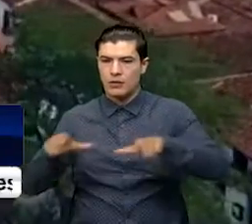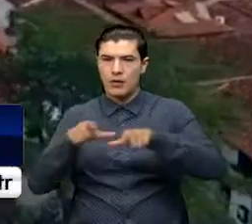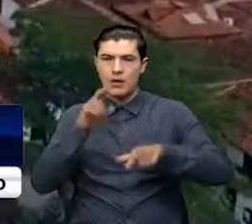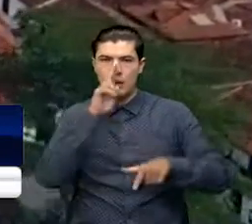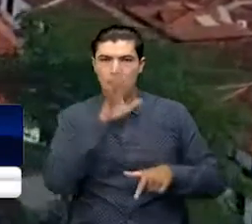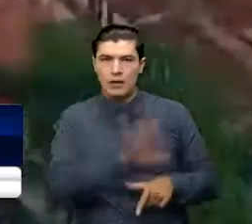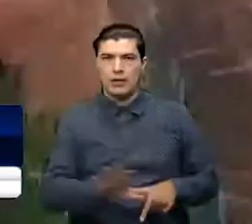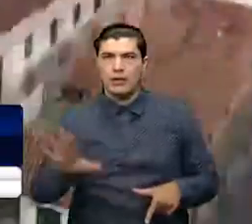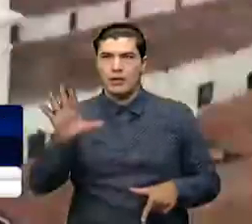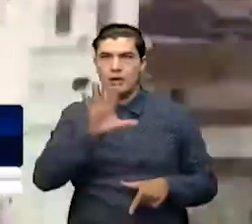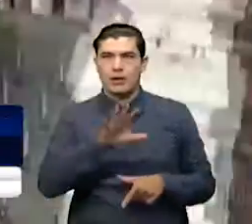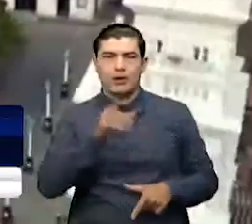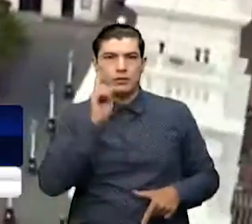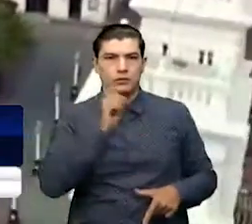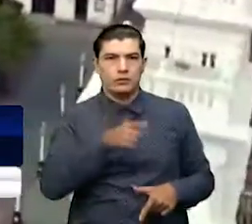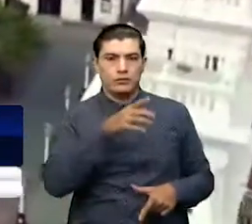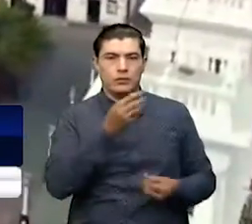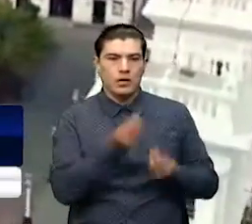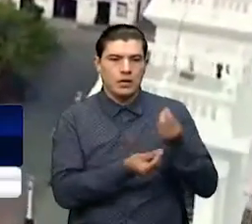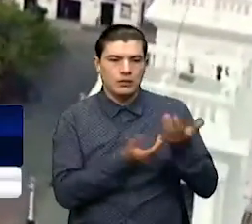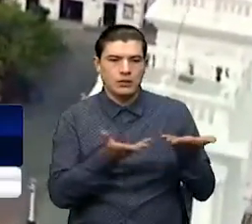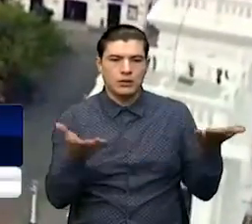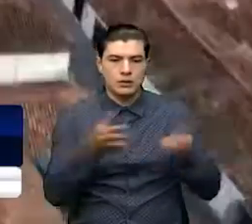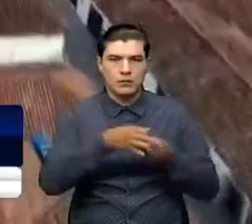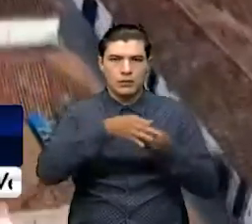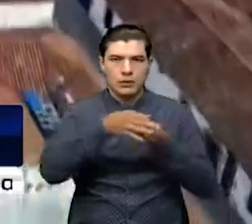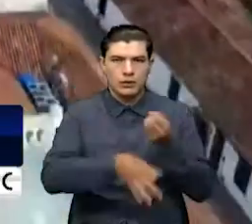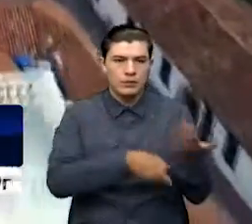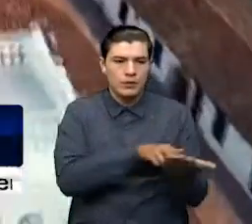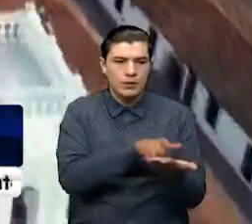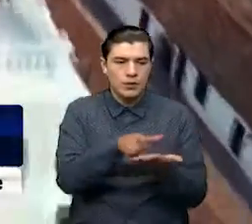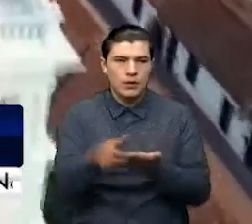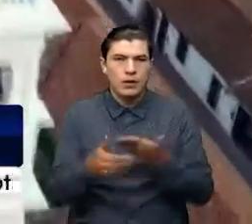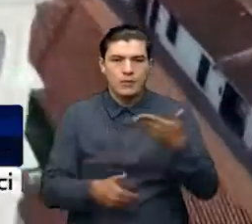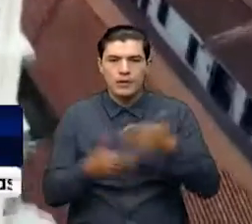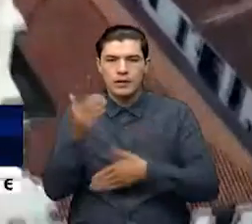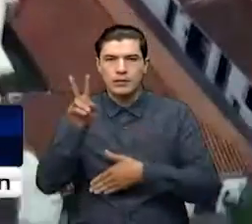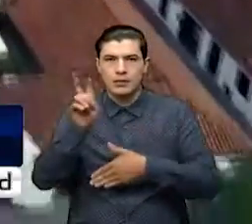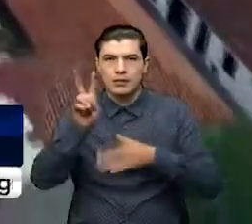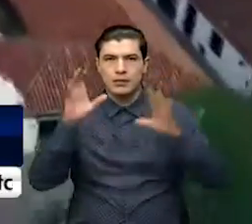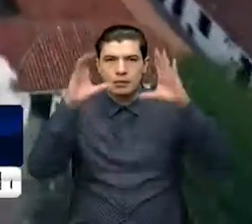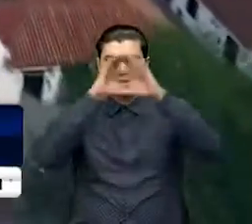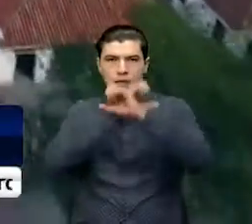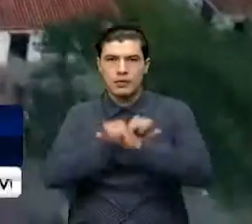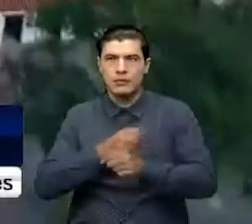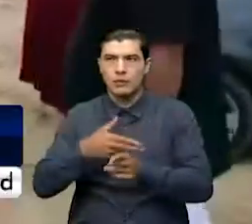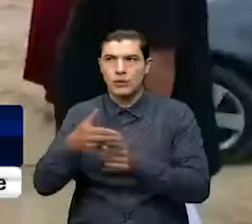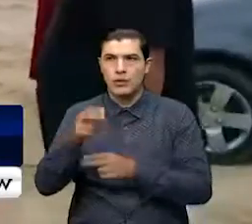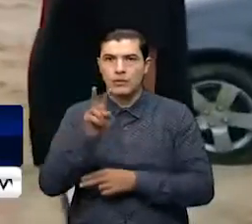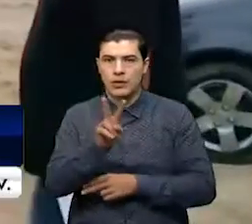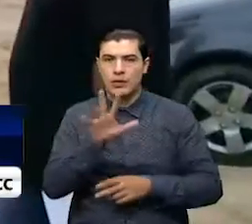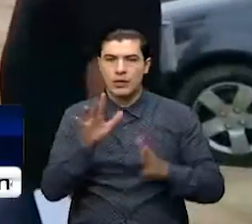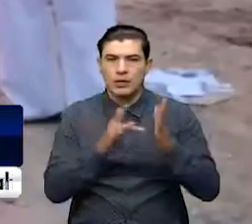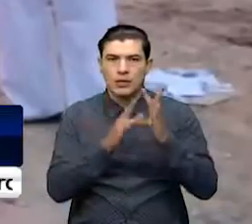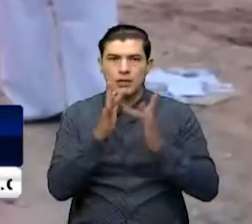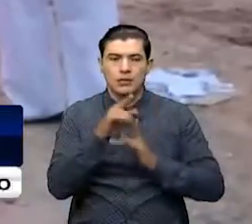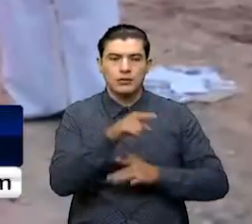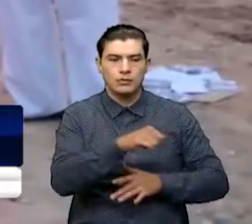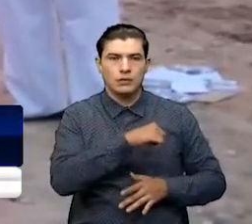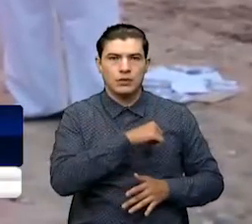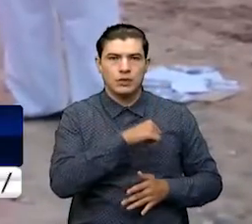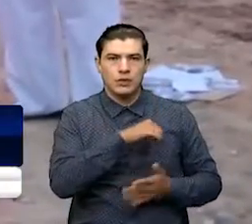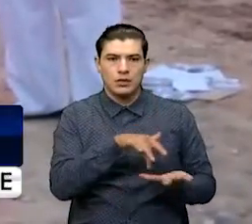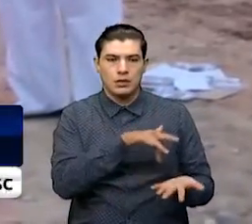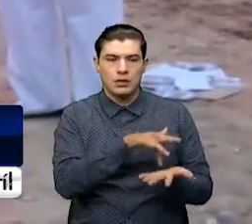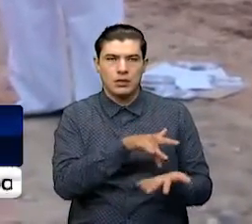el lanzamiento se realizará en el municipio de girón a partir de las 7 de la noche de este 25 de abril y contará con la presencia